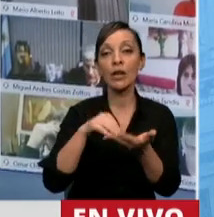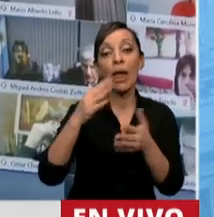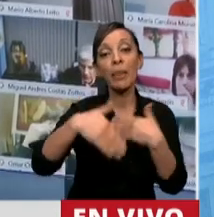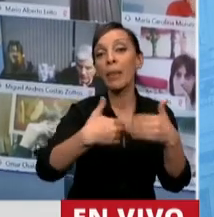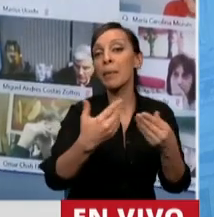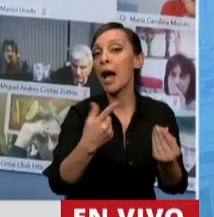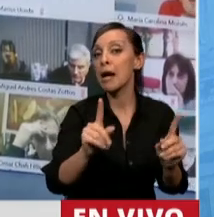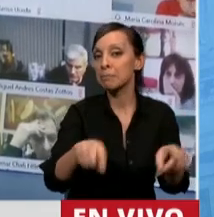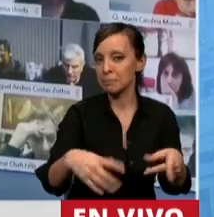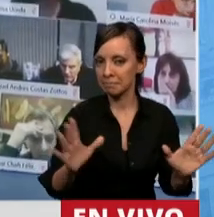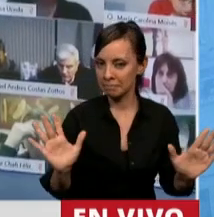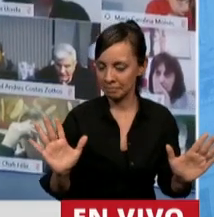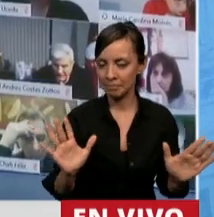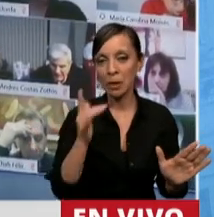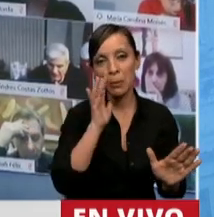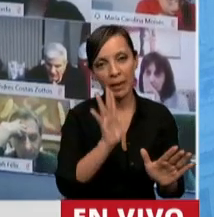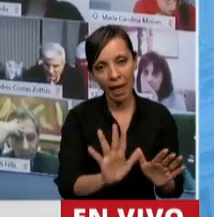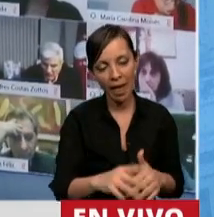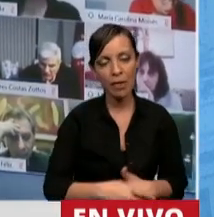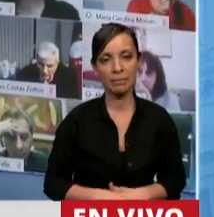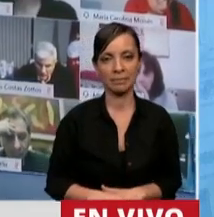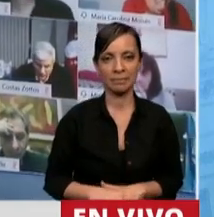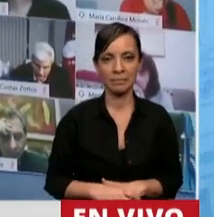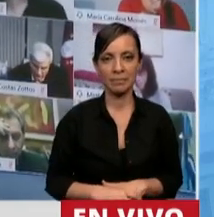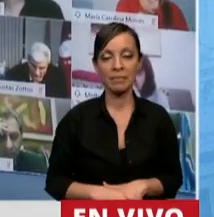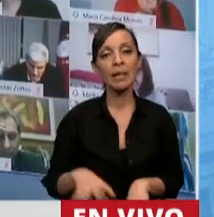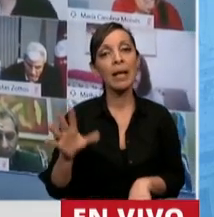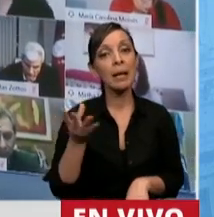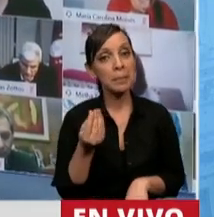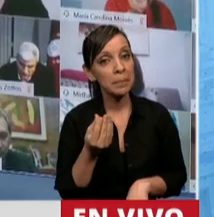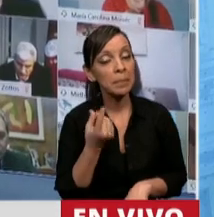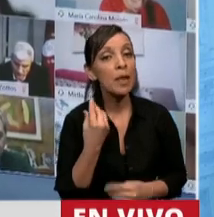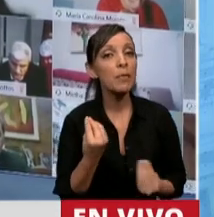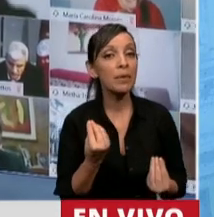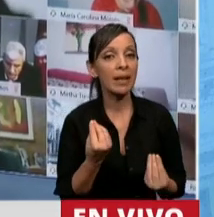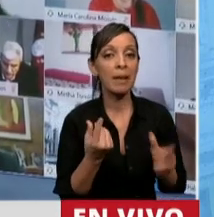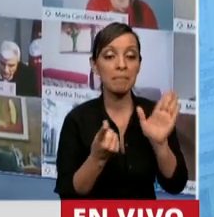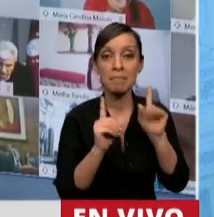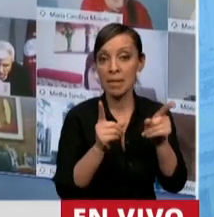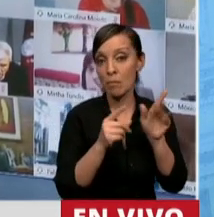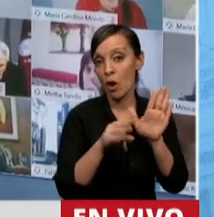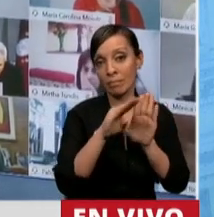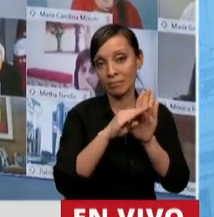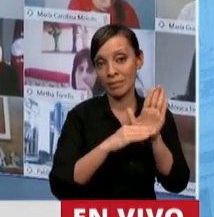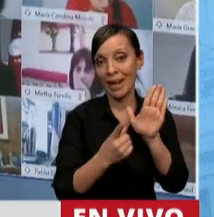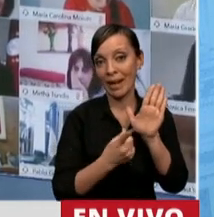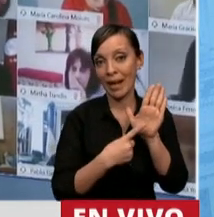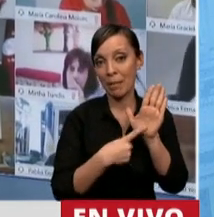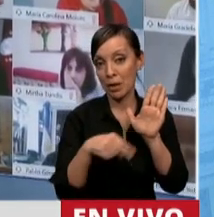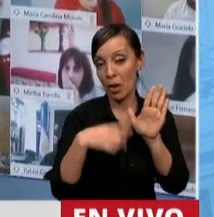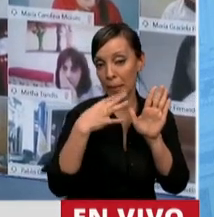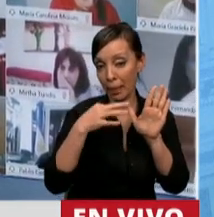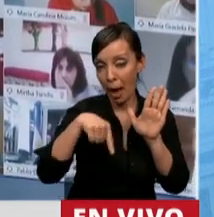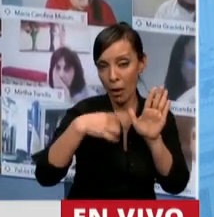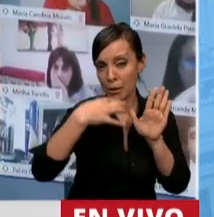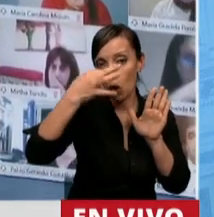pasa. Es temerario por eso, y es temerario porque, insisto, las reglas no se están cumpliendo.